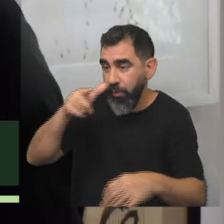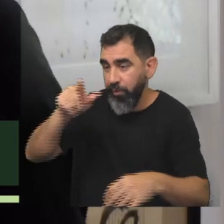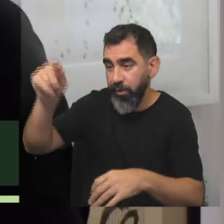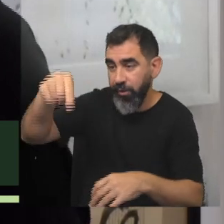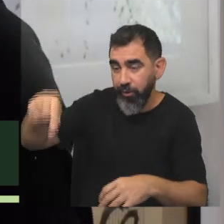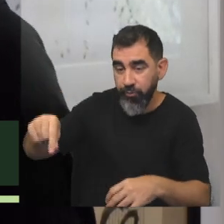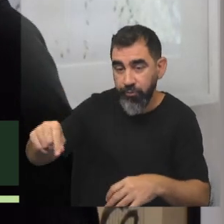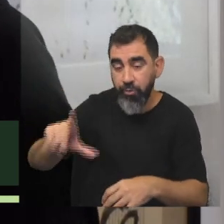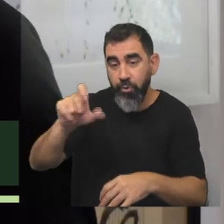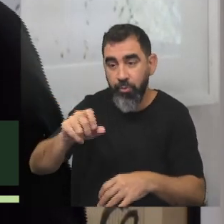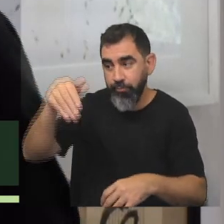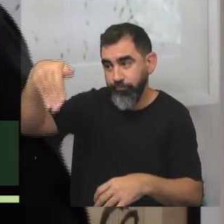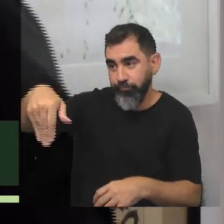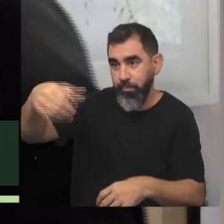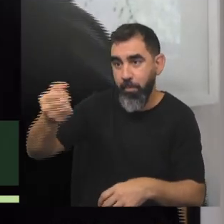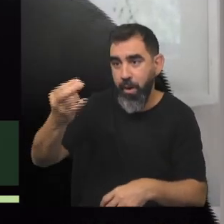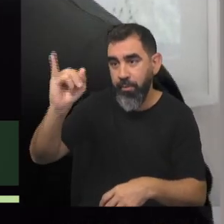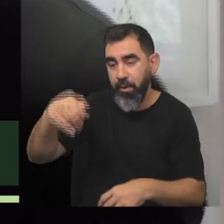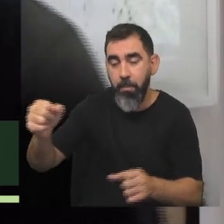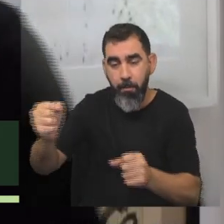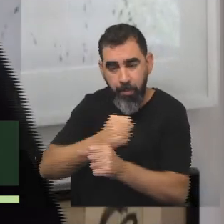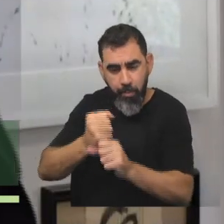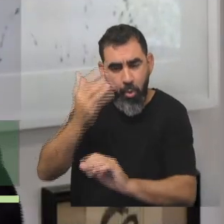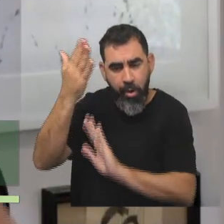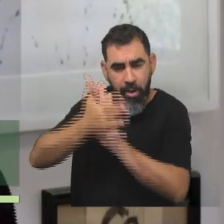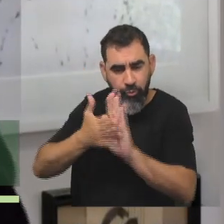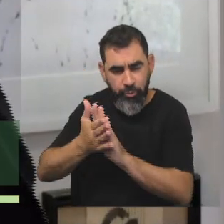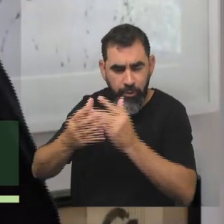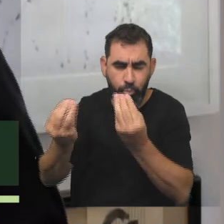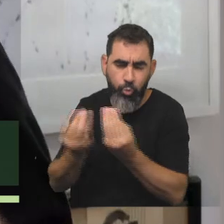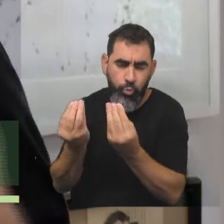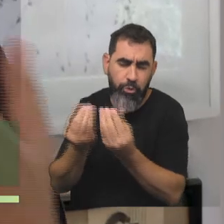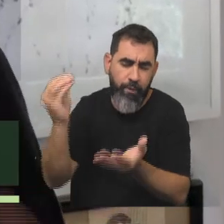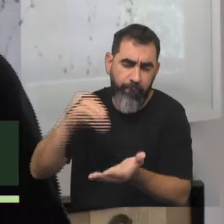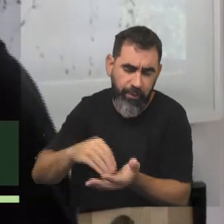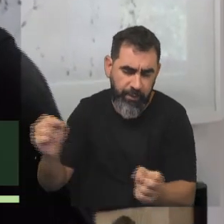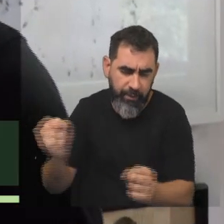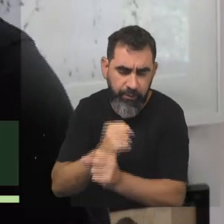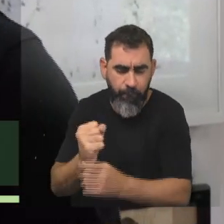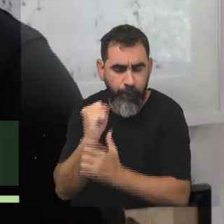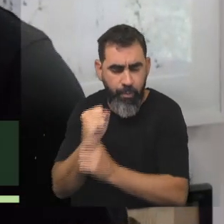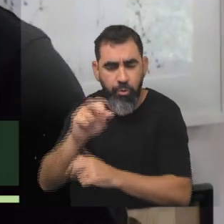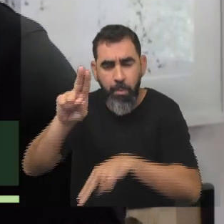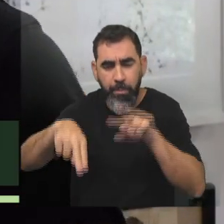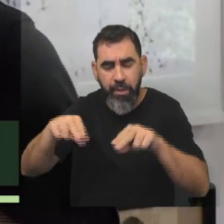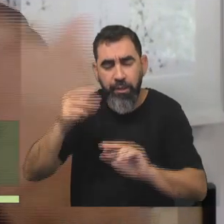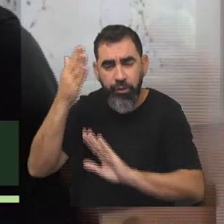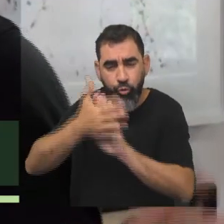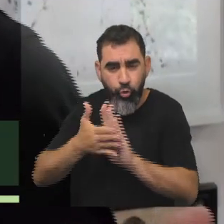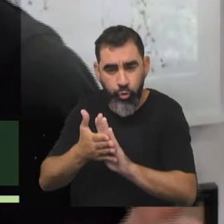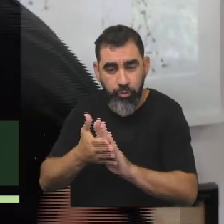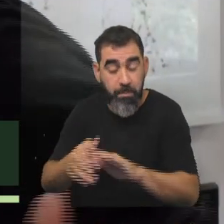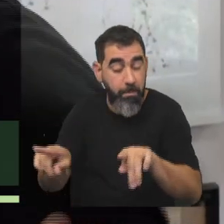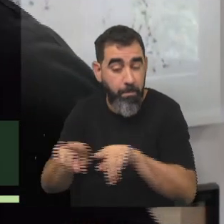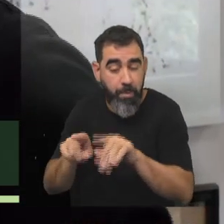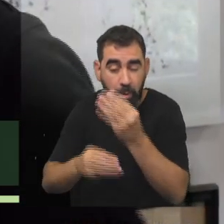nada más y nada menos que Martín bergés premio nacional varias veces destacado pintor nacional eh la misma